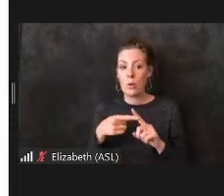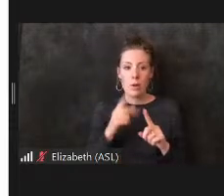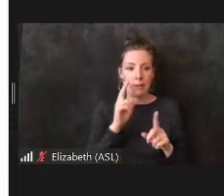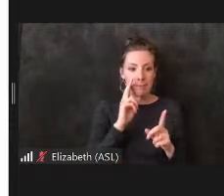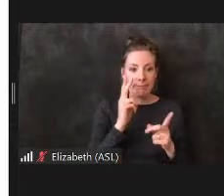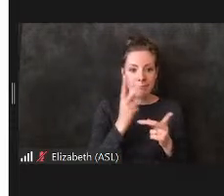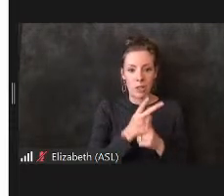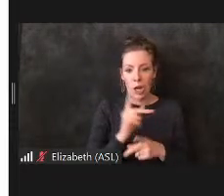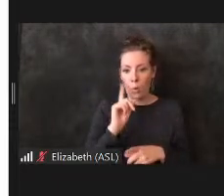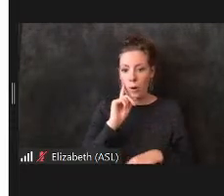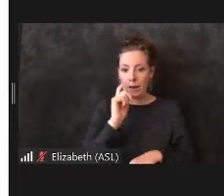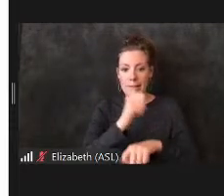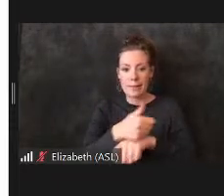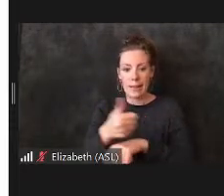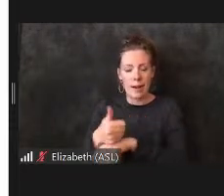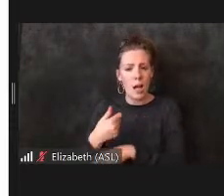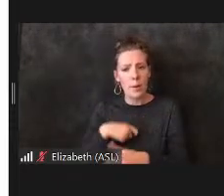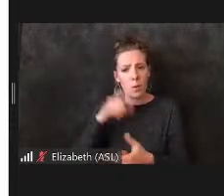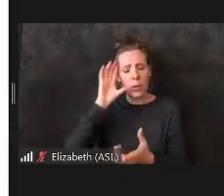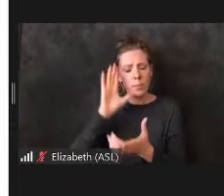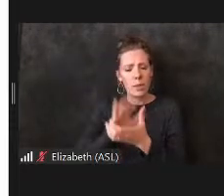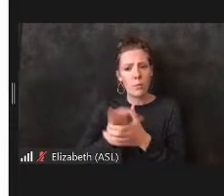cuando hicimos estos lugares para